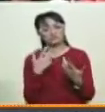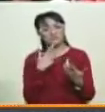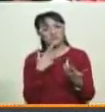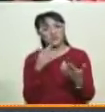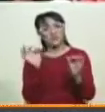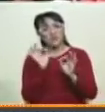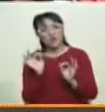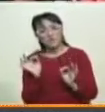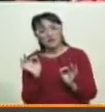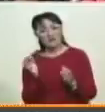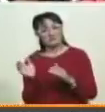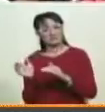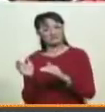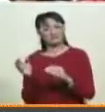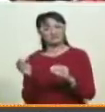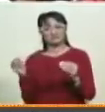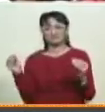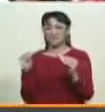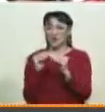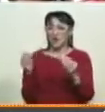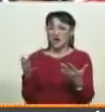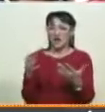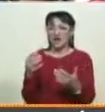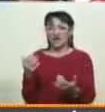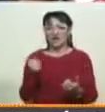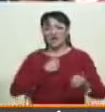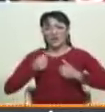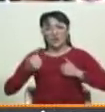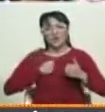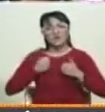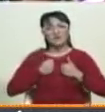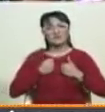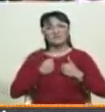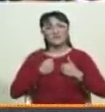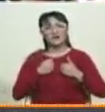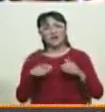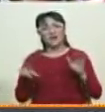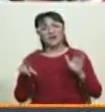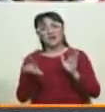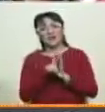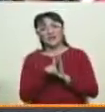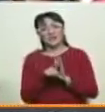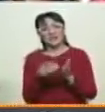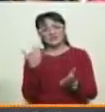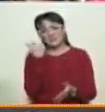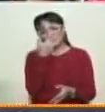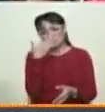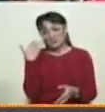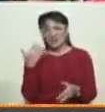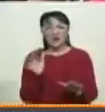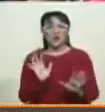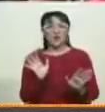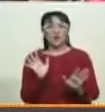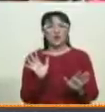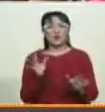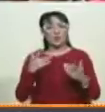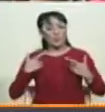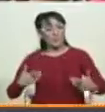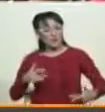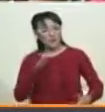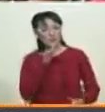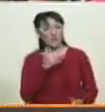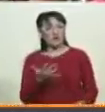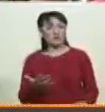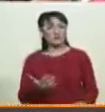modelo que es un modelo egoísta, con un modelo que está basado en las llamadas leyes del mercado, que no son más que unas leyes antihumanas. No lograremos,